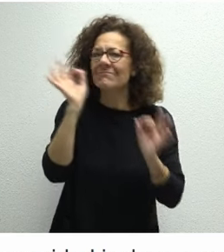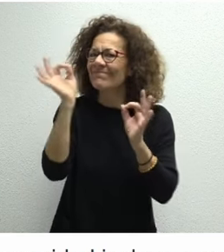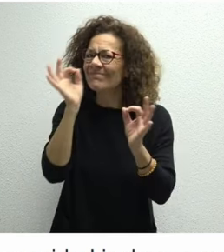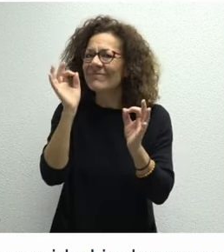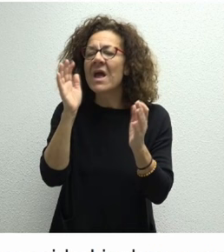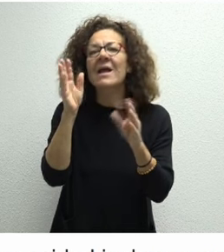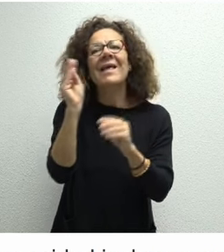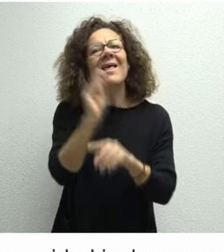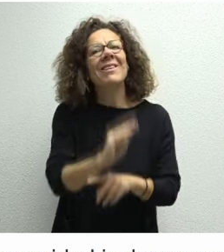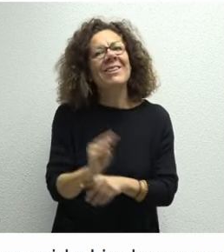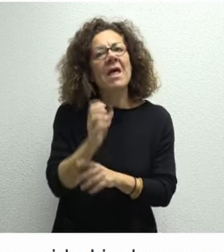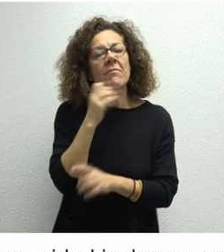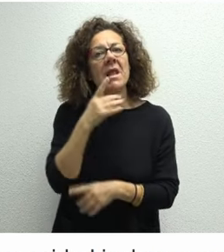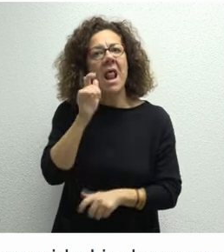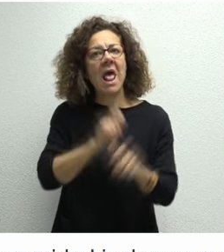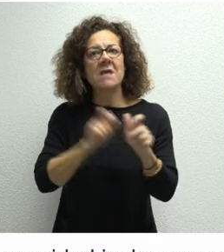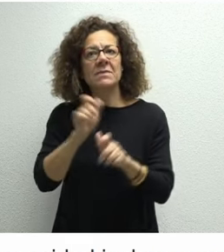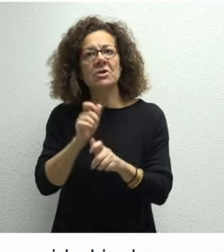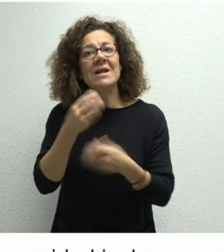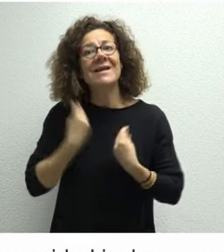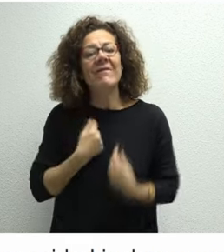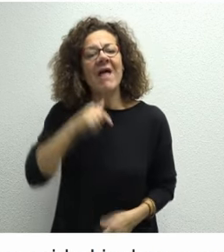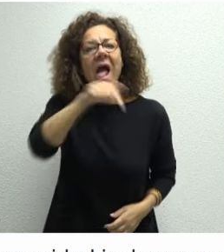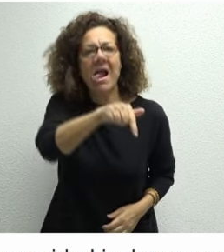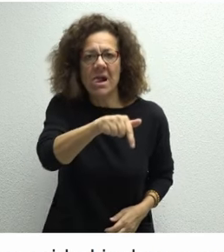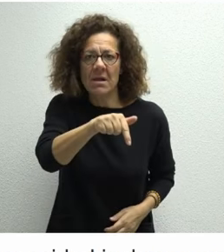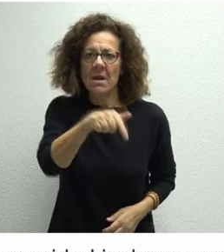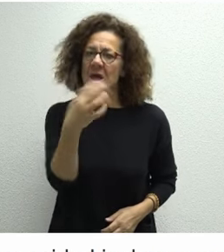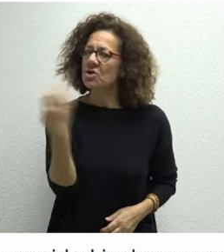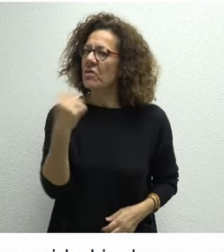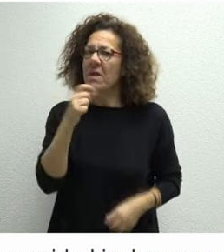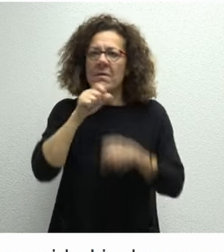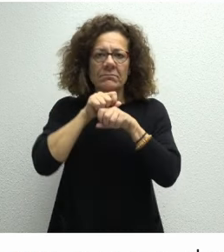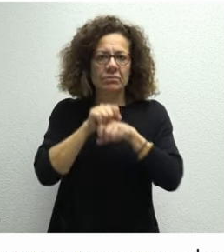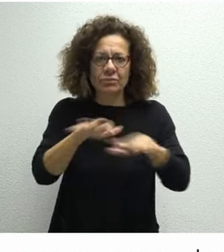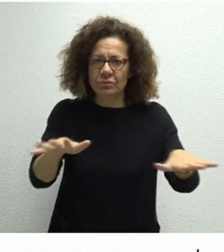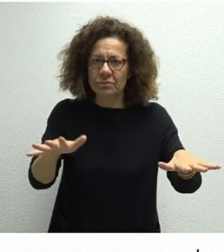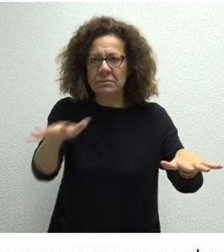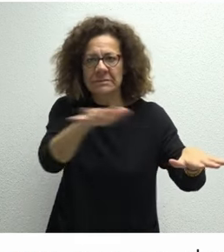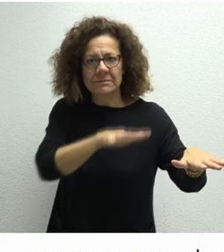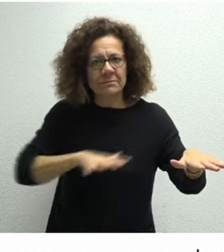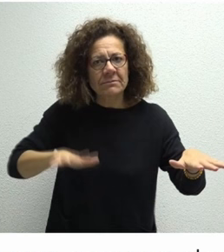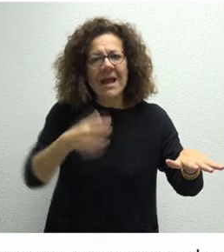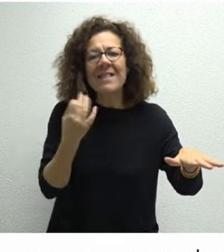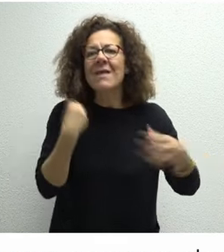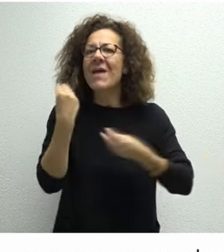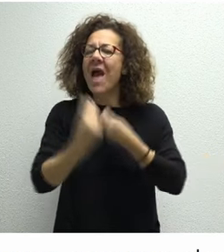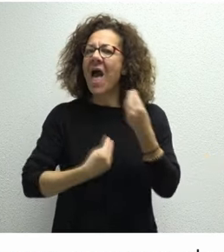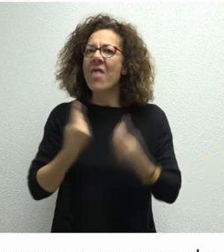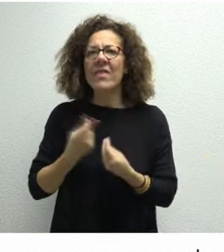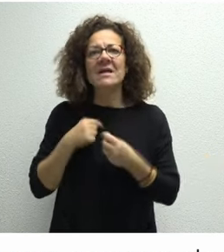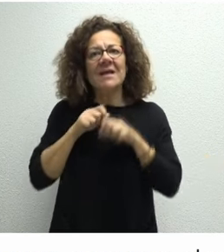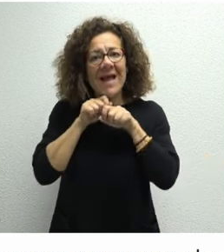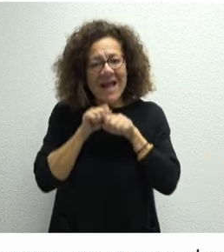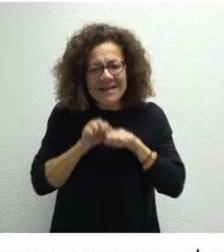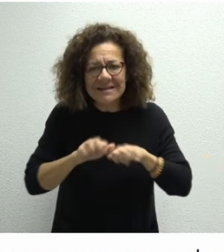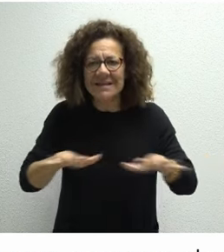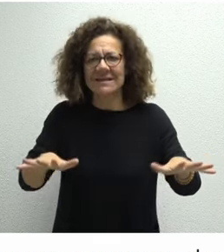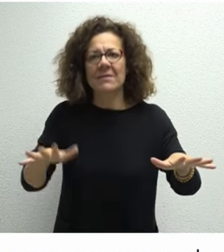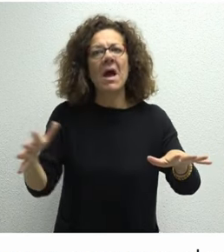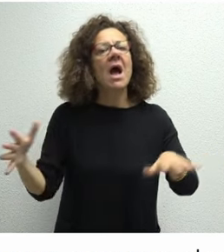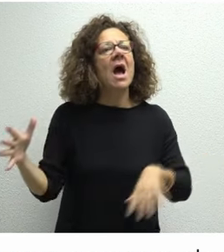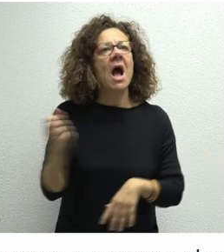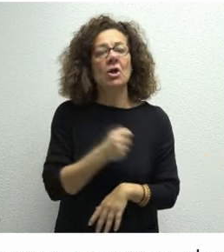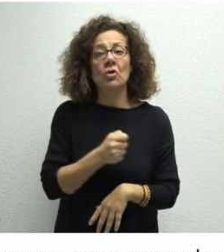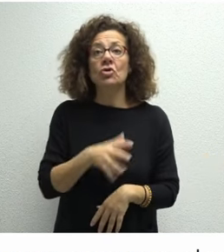bien a las personas que caigan aquí esto tiene que llevarse a otro sitio y tiene que hacerse de forma extensiva a